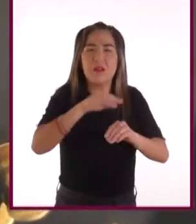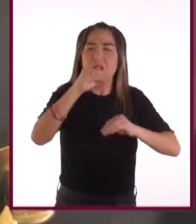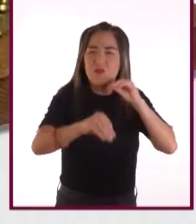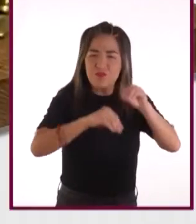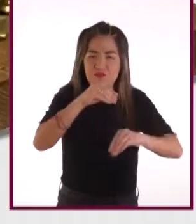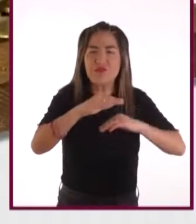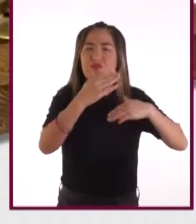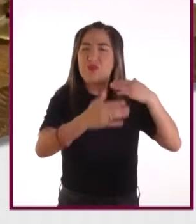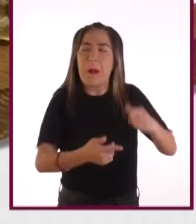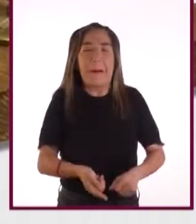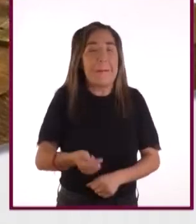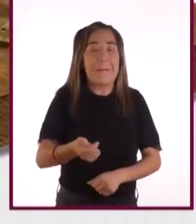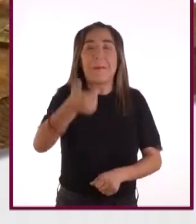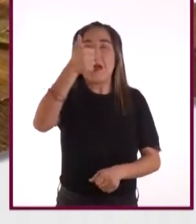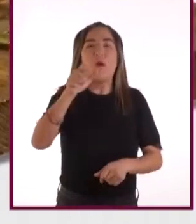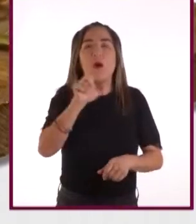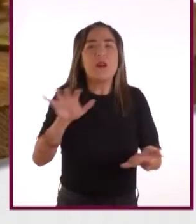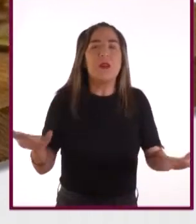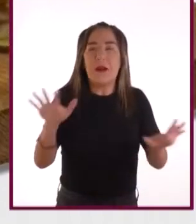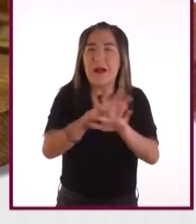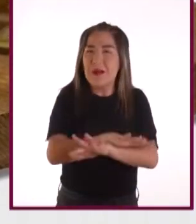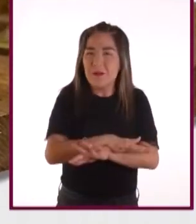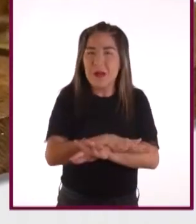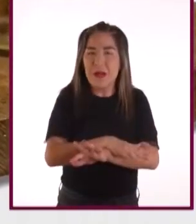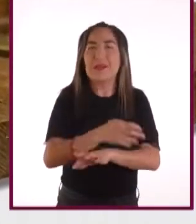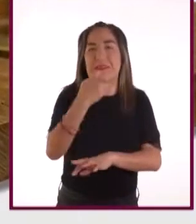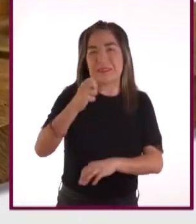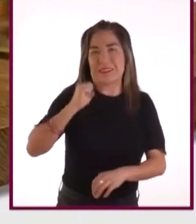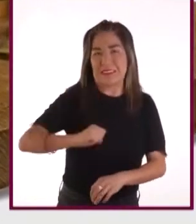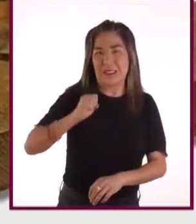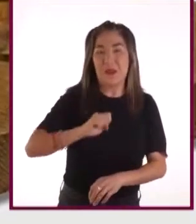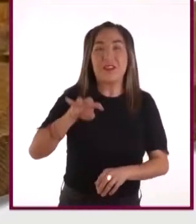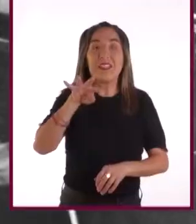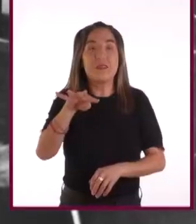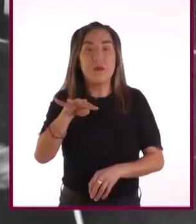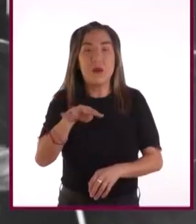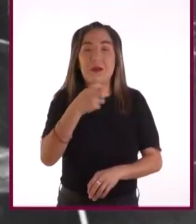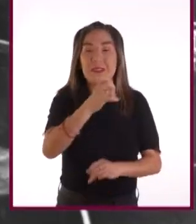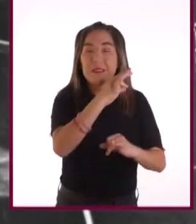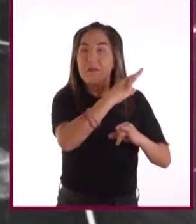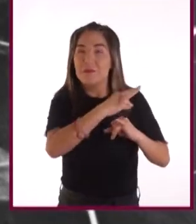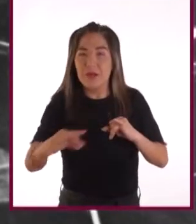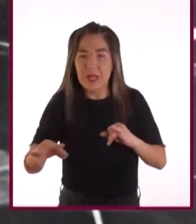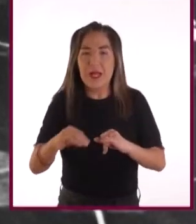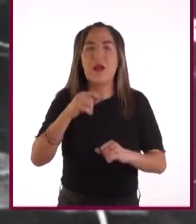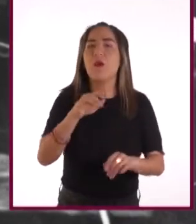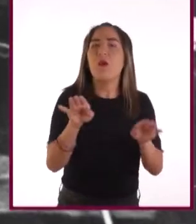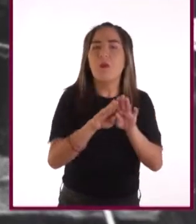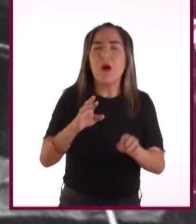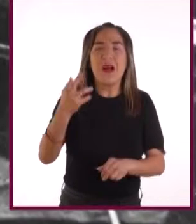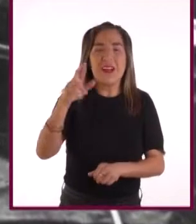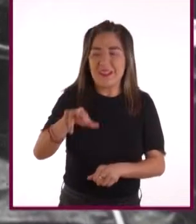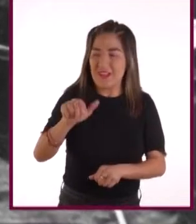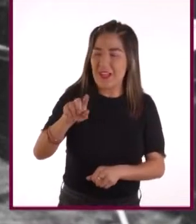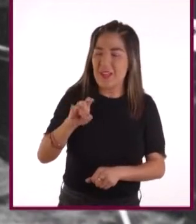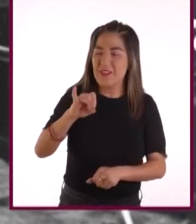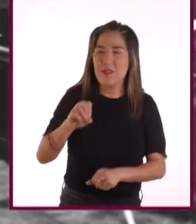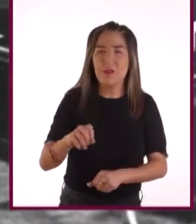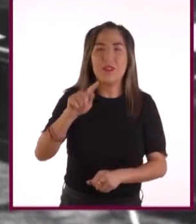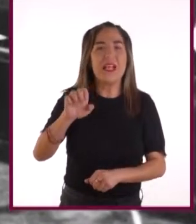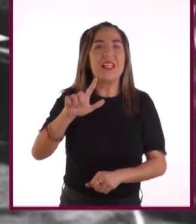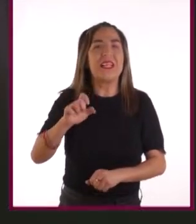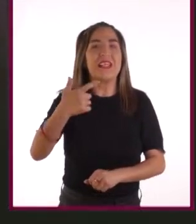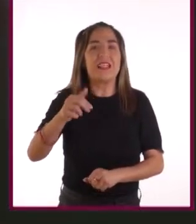significativa. El primer gran cambio se produjo a finales del siglo XIX, con la invención del radiotelégrafo de